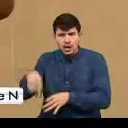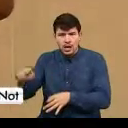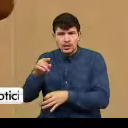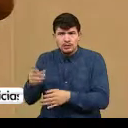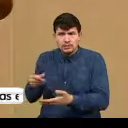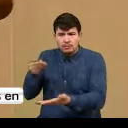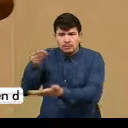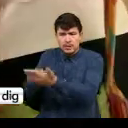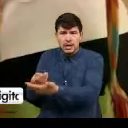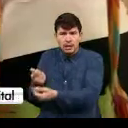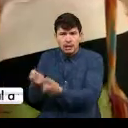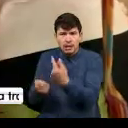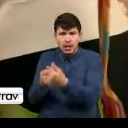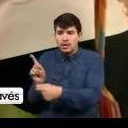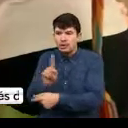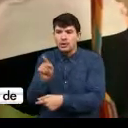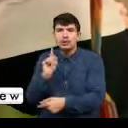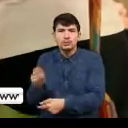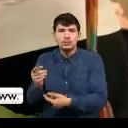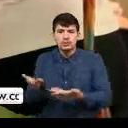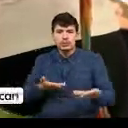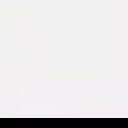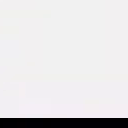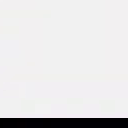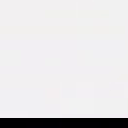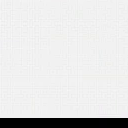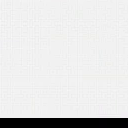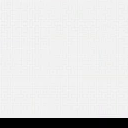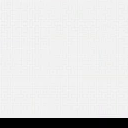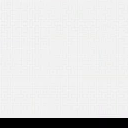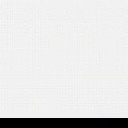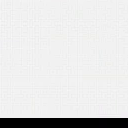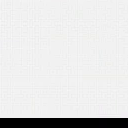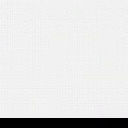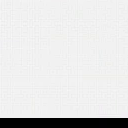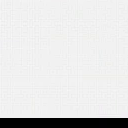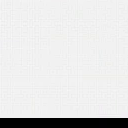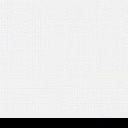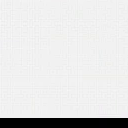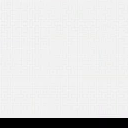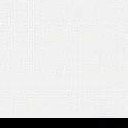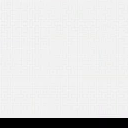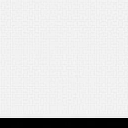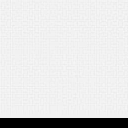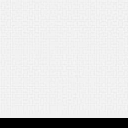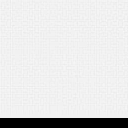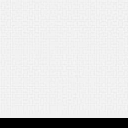remuneración económica. Su servicio será gratuito. Canaltro.com